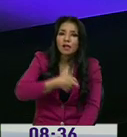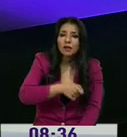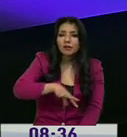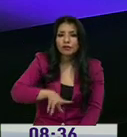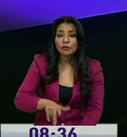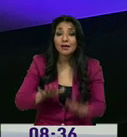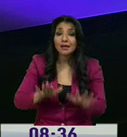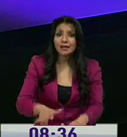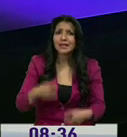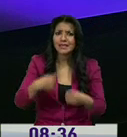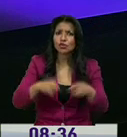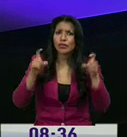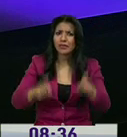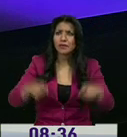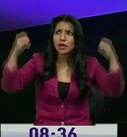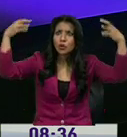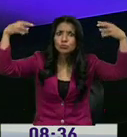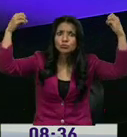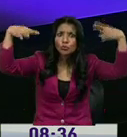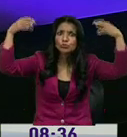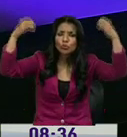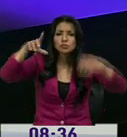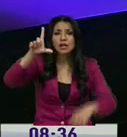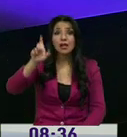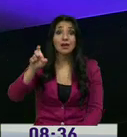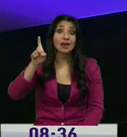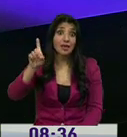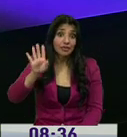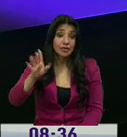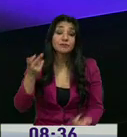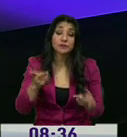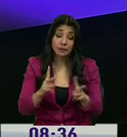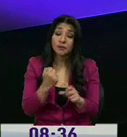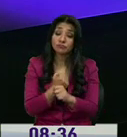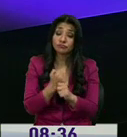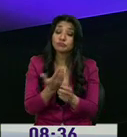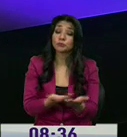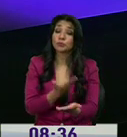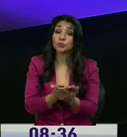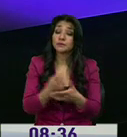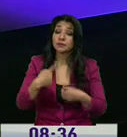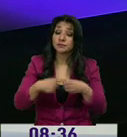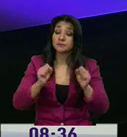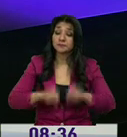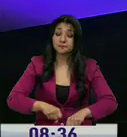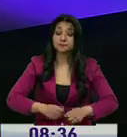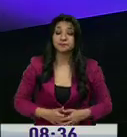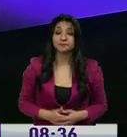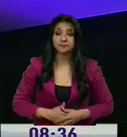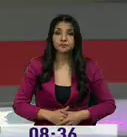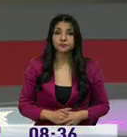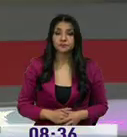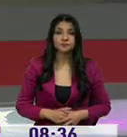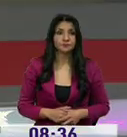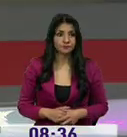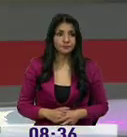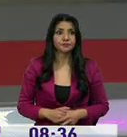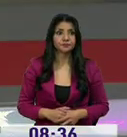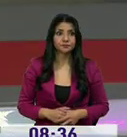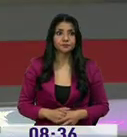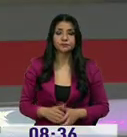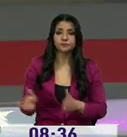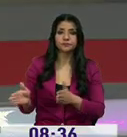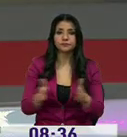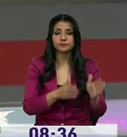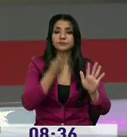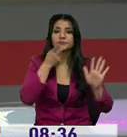debería estar llena ahora de luces LED. Ahí también hay que trabajar en favor de Quito. Adelante, Sofía. Y ahora más